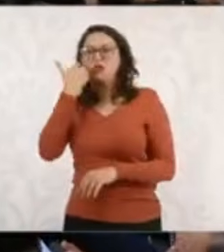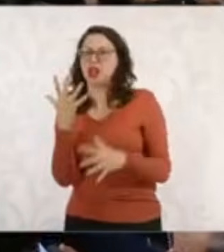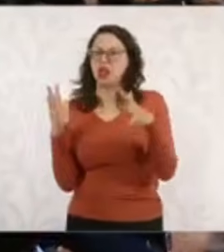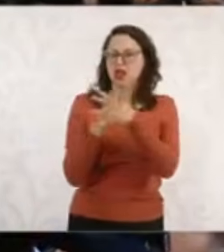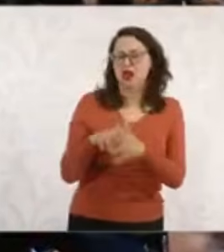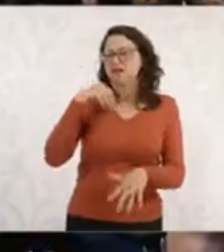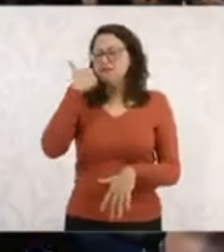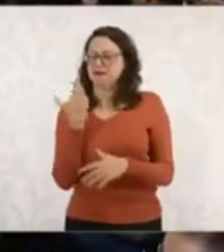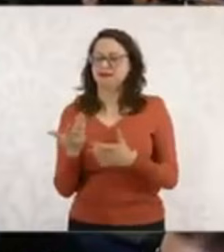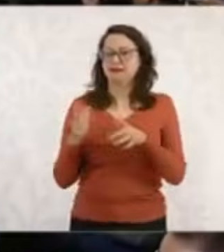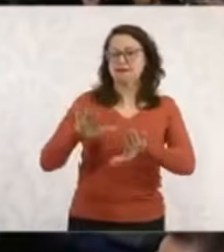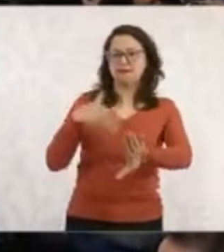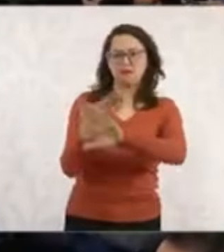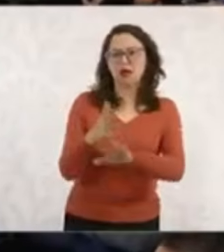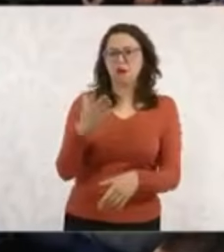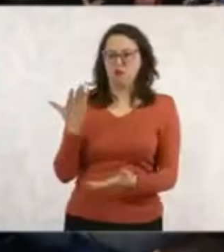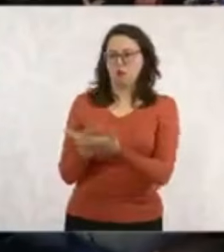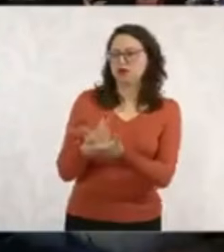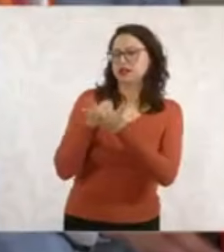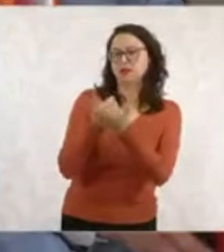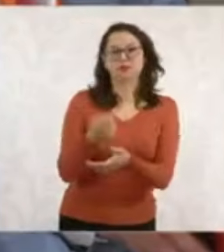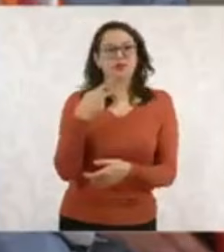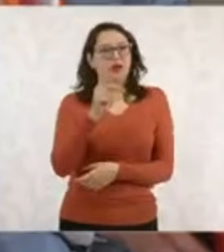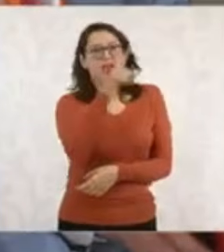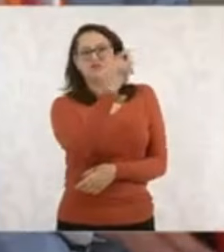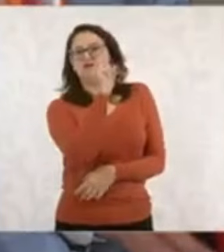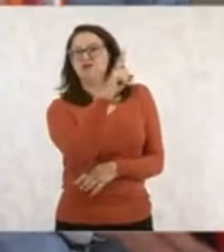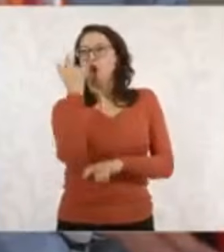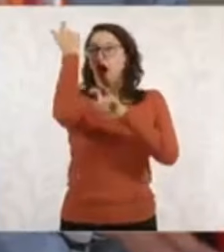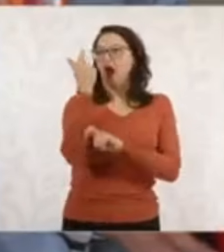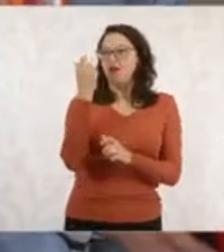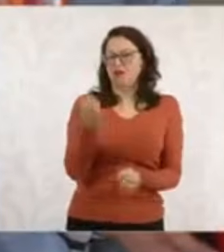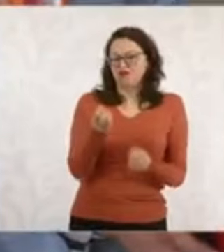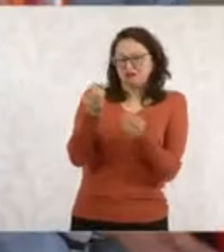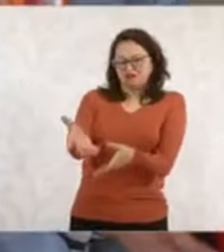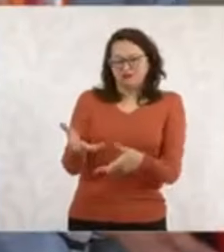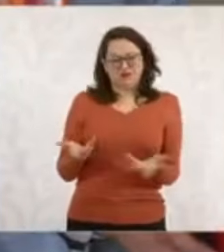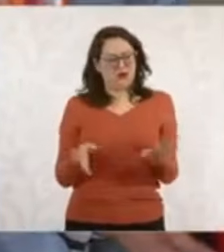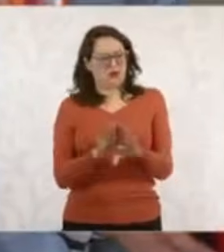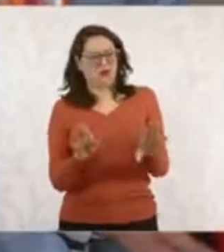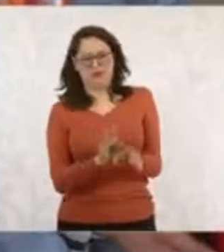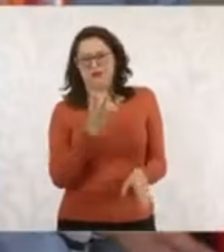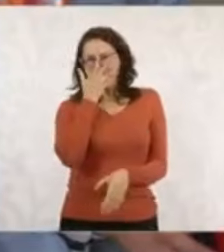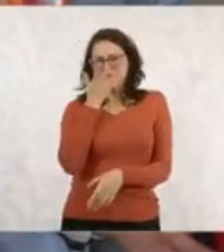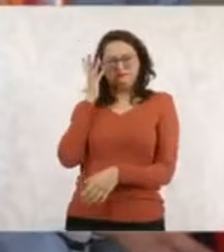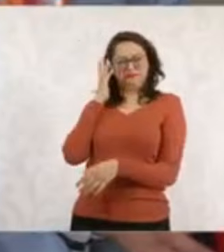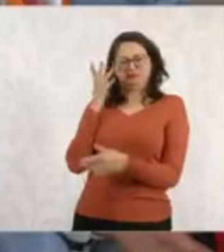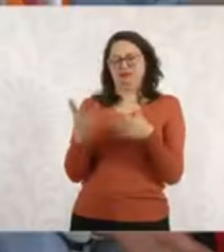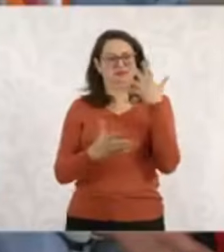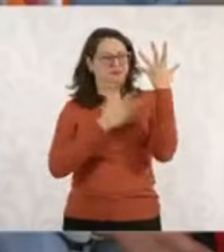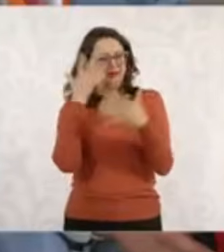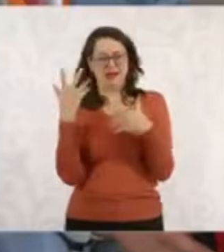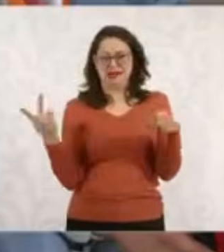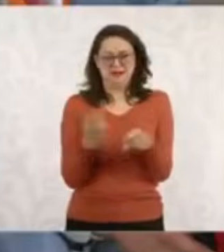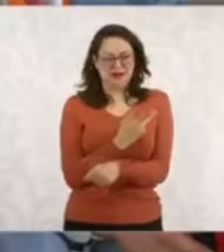ayudar. La pregunta es, ¿estamos ante una relación de cooperación o de un doble estándar? ¿No es esto una